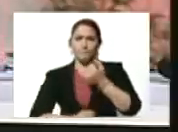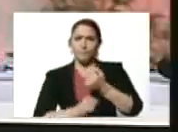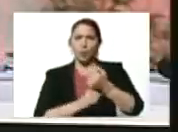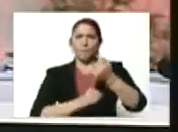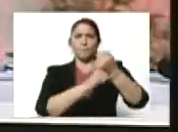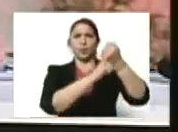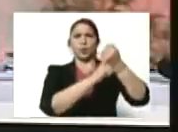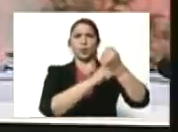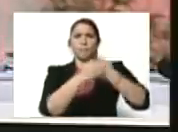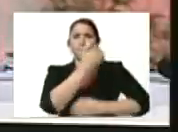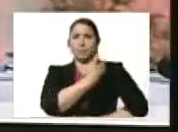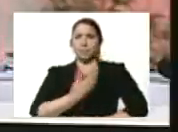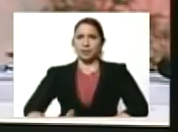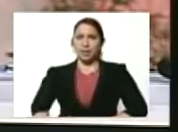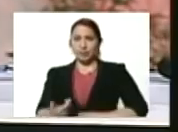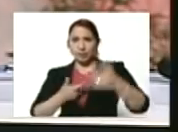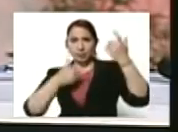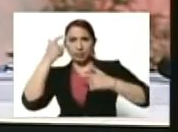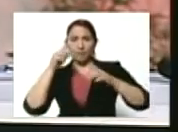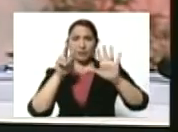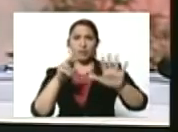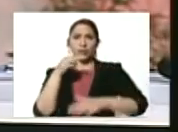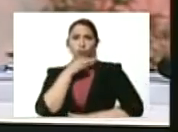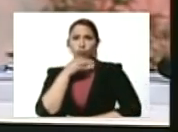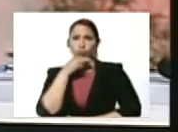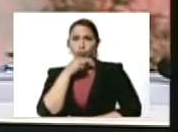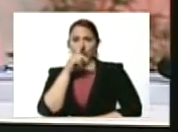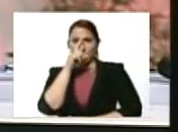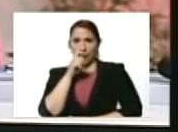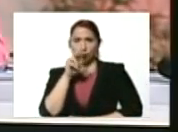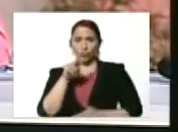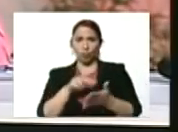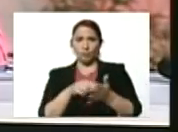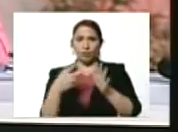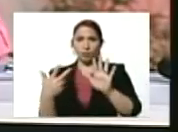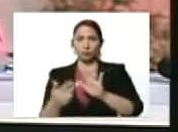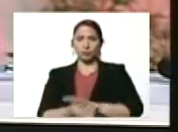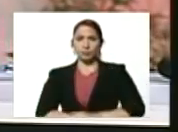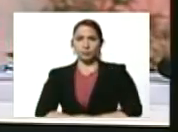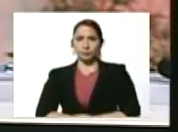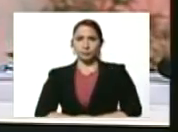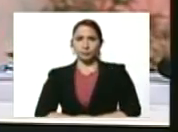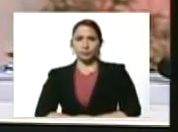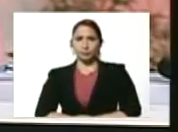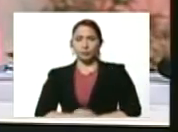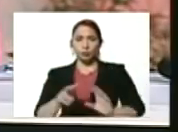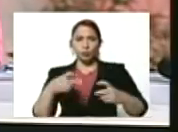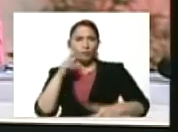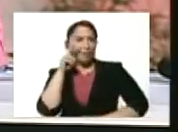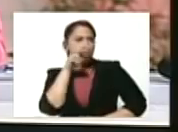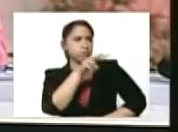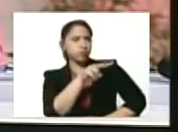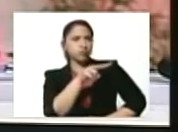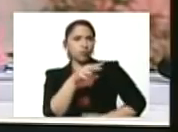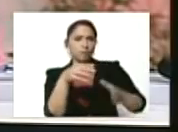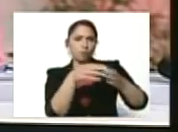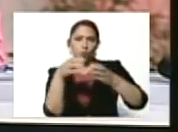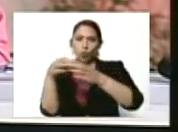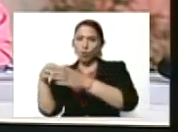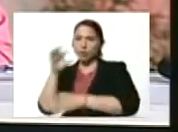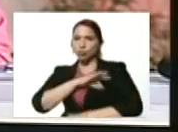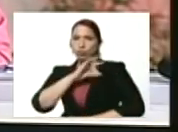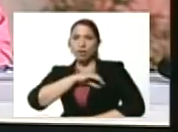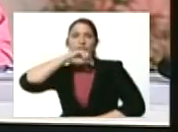el presidente Hugo Chávez el 7 de octubre del año 2011, con una nueva visión del bloque social histórico.